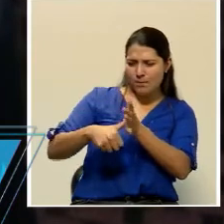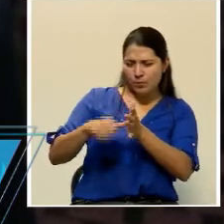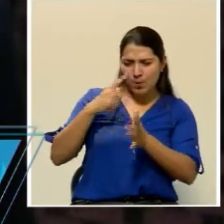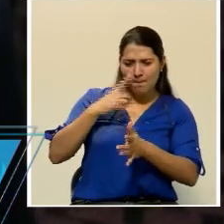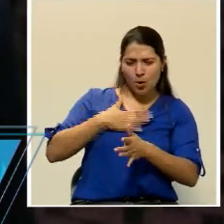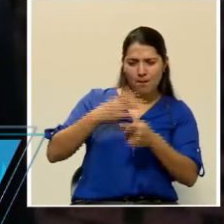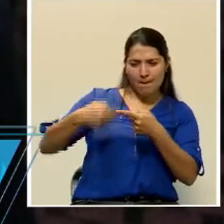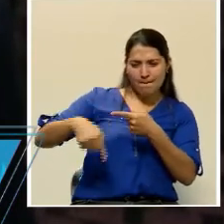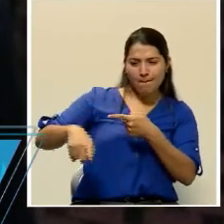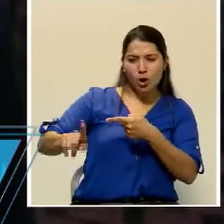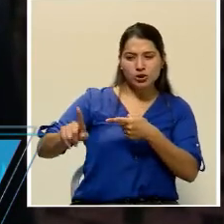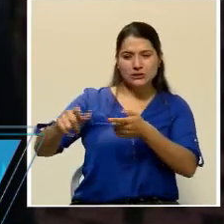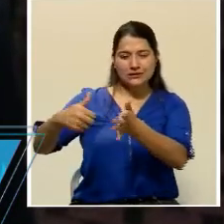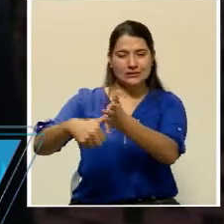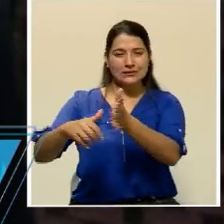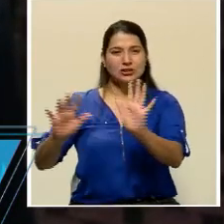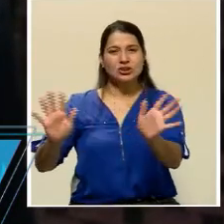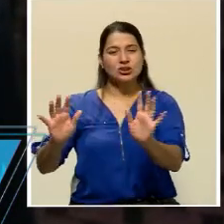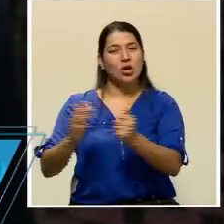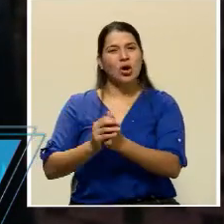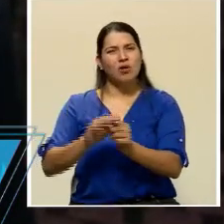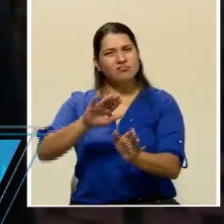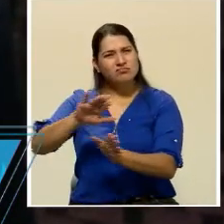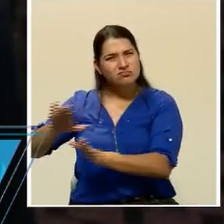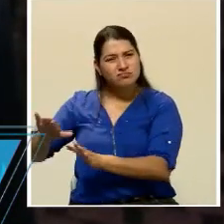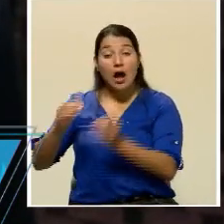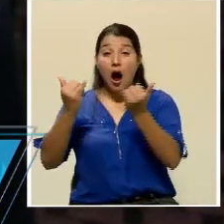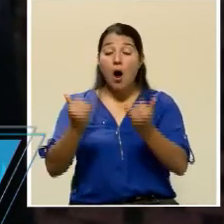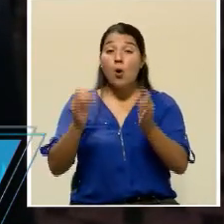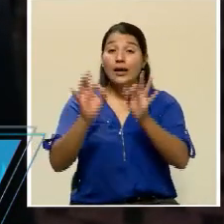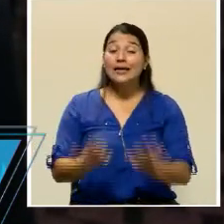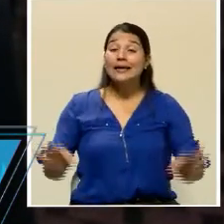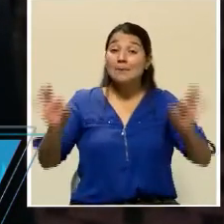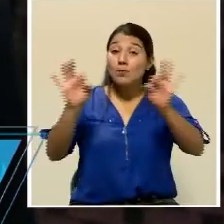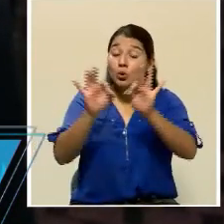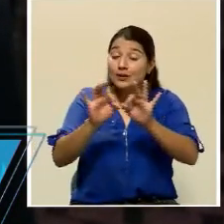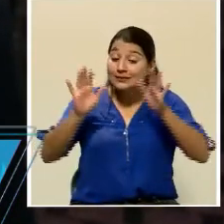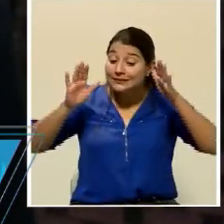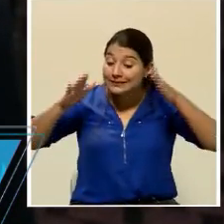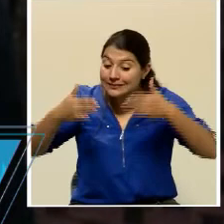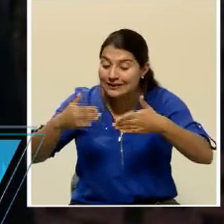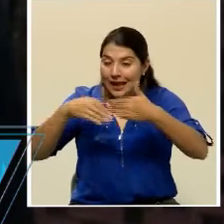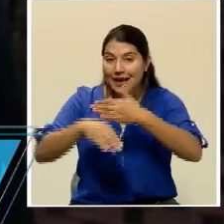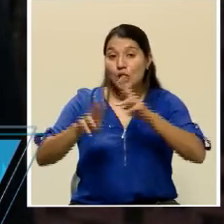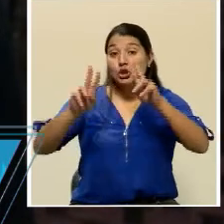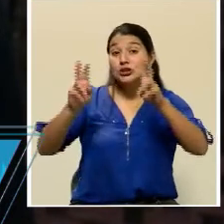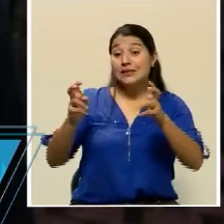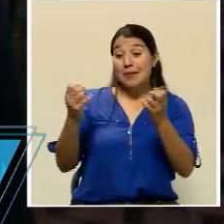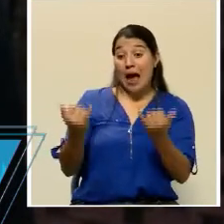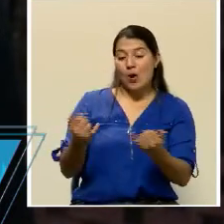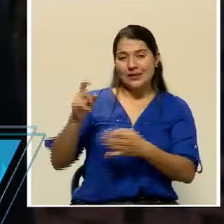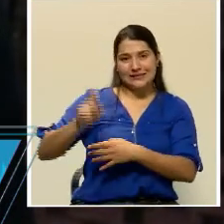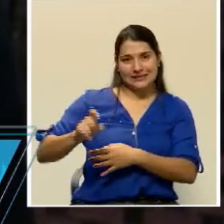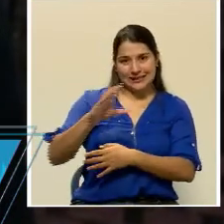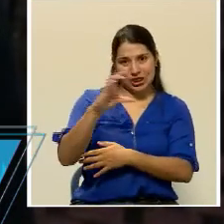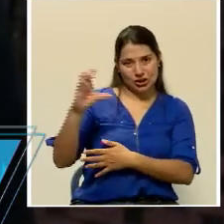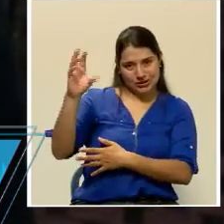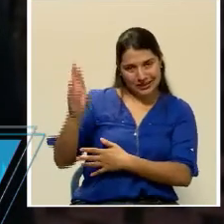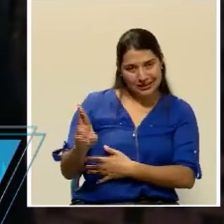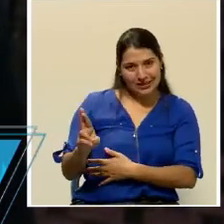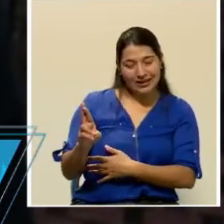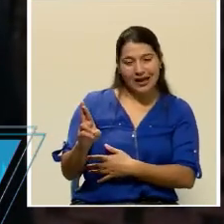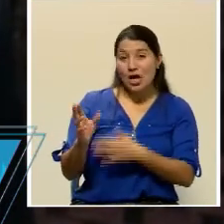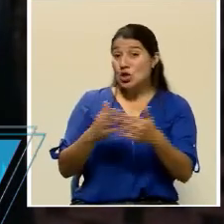lo importante es concentrarse en los asuntos que demanda el país, aunque requiera